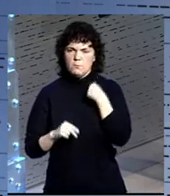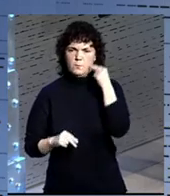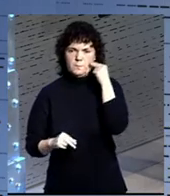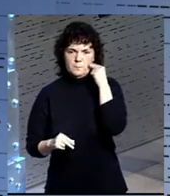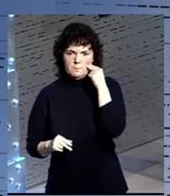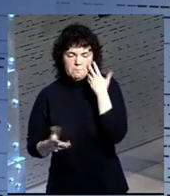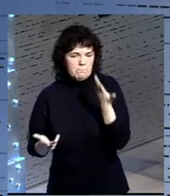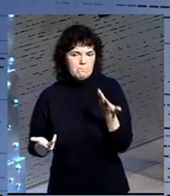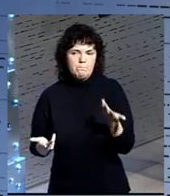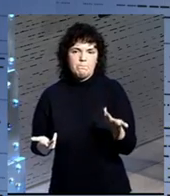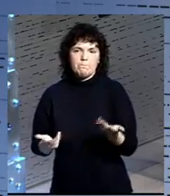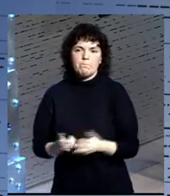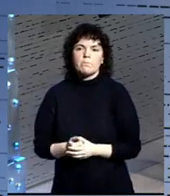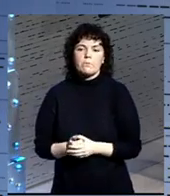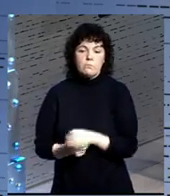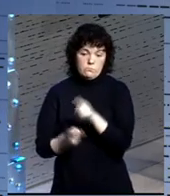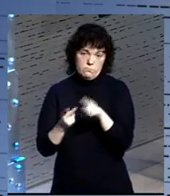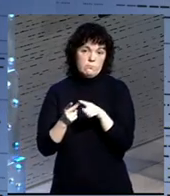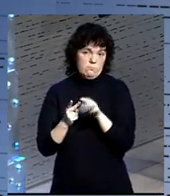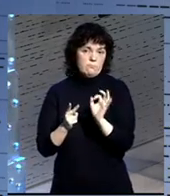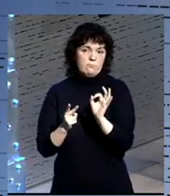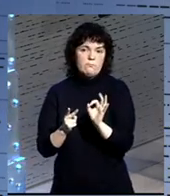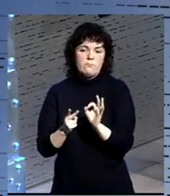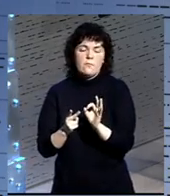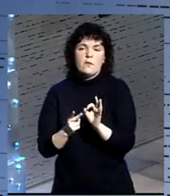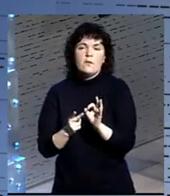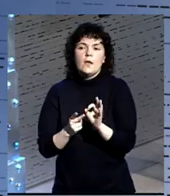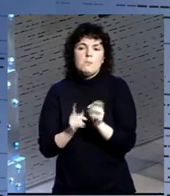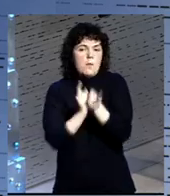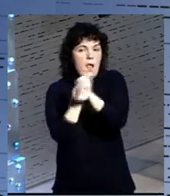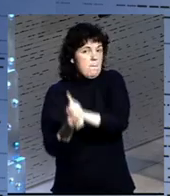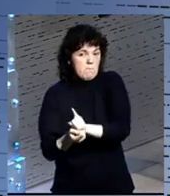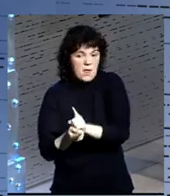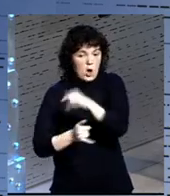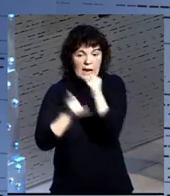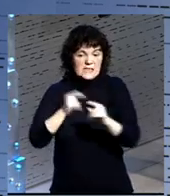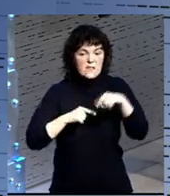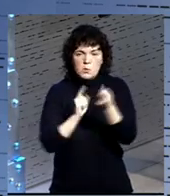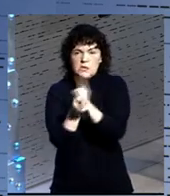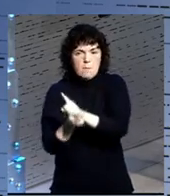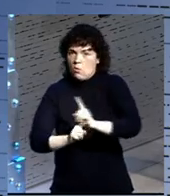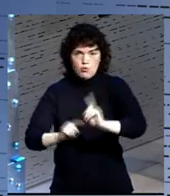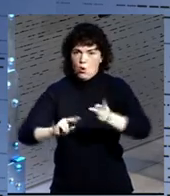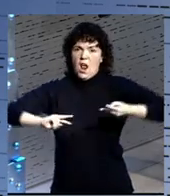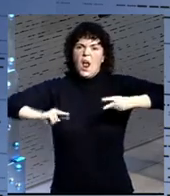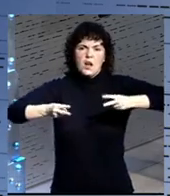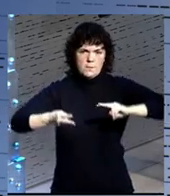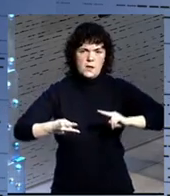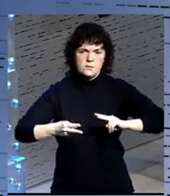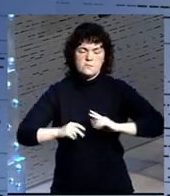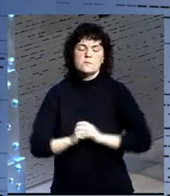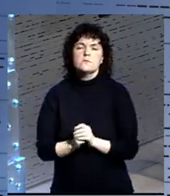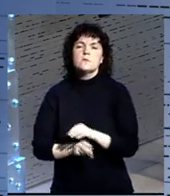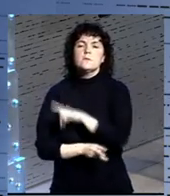esto. Segunda pieza que no está llamada a cambiar tras la crisis, sino todo lo contrario. Y el